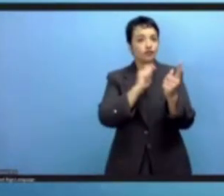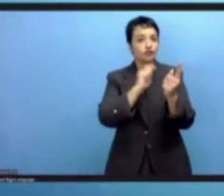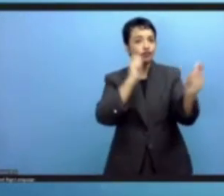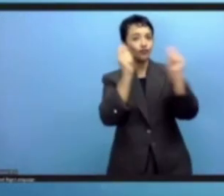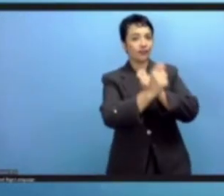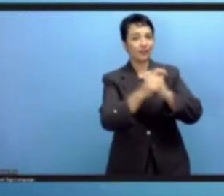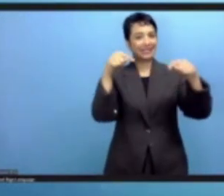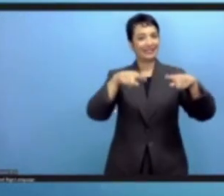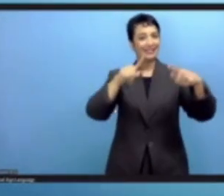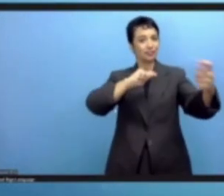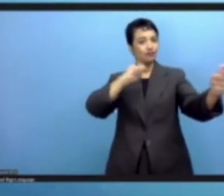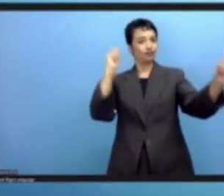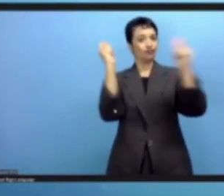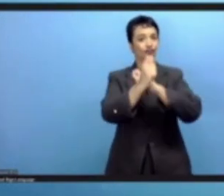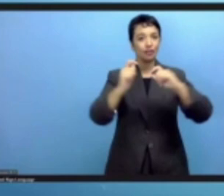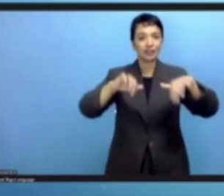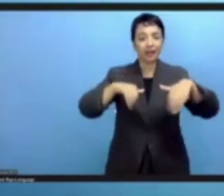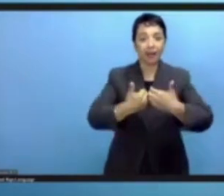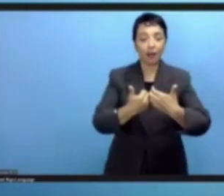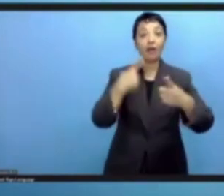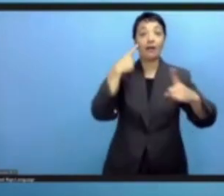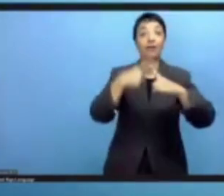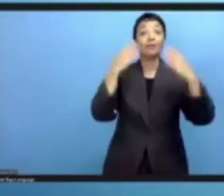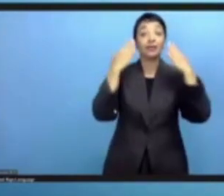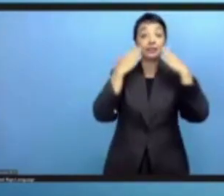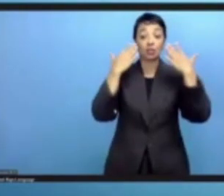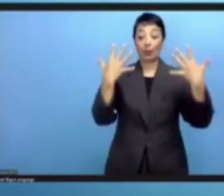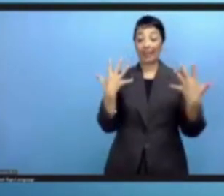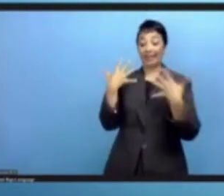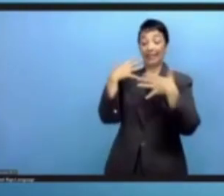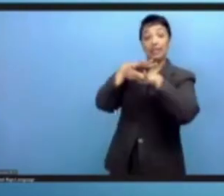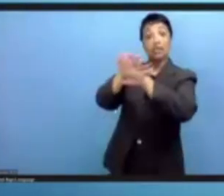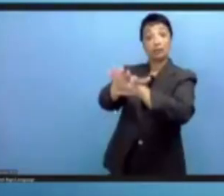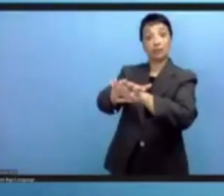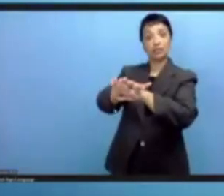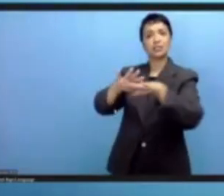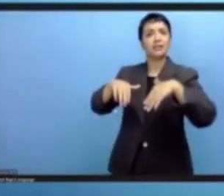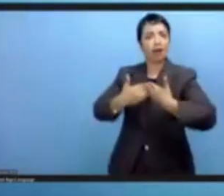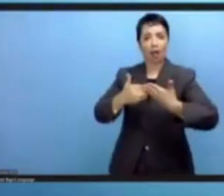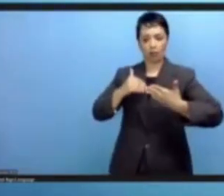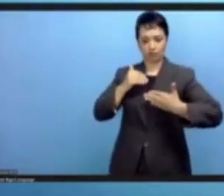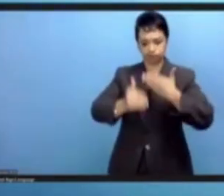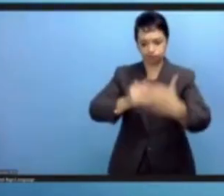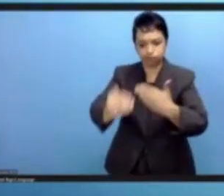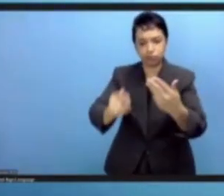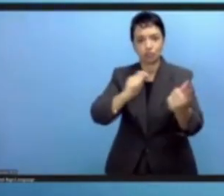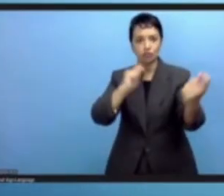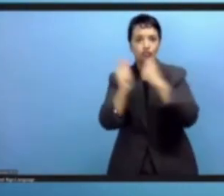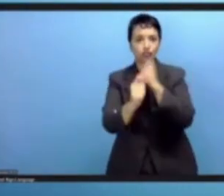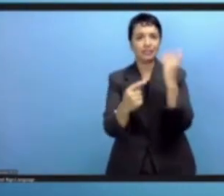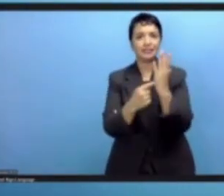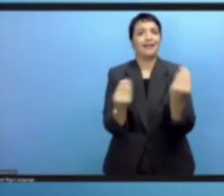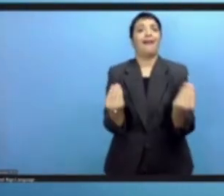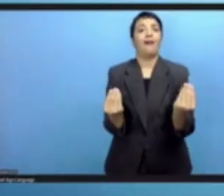la transformación digital y cómo debemos ejecutar implementar desplegar